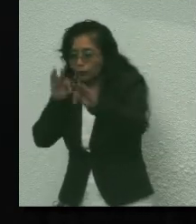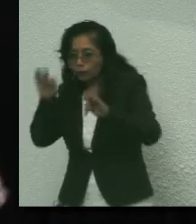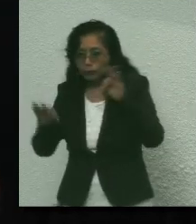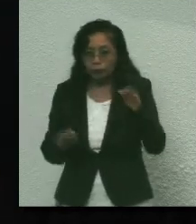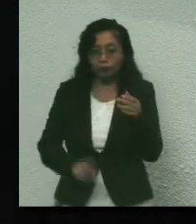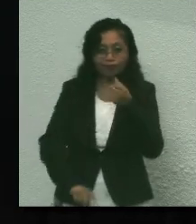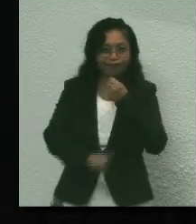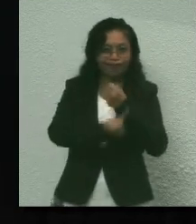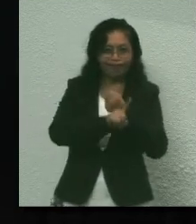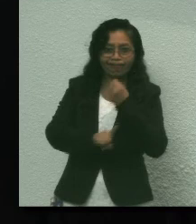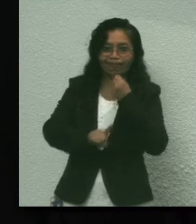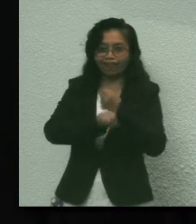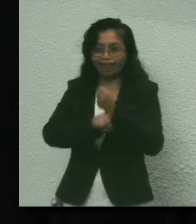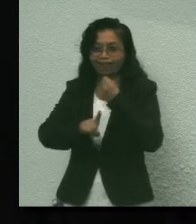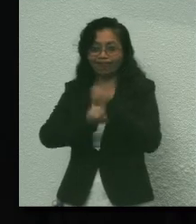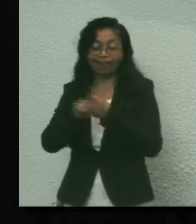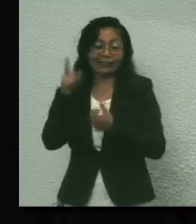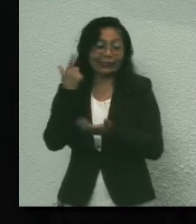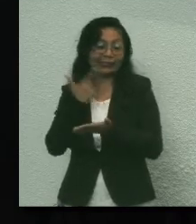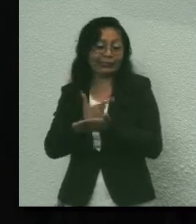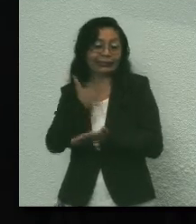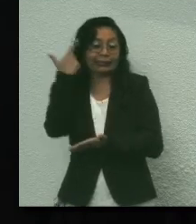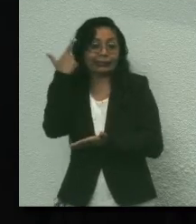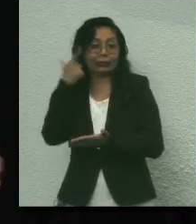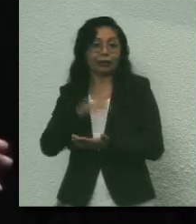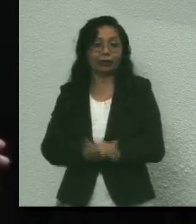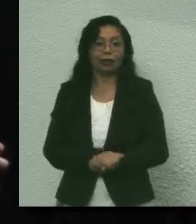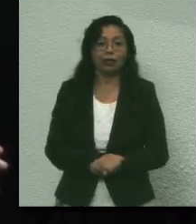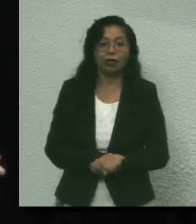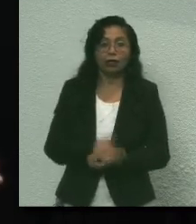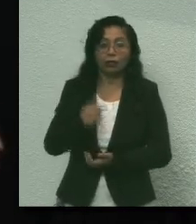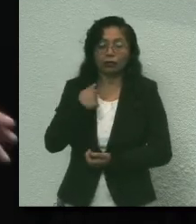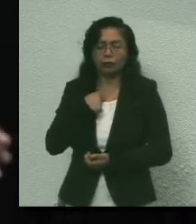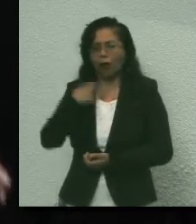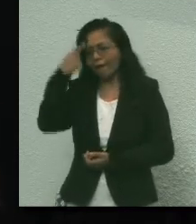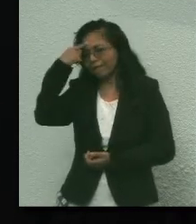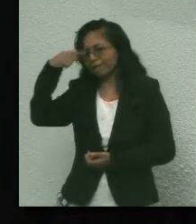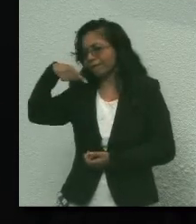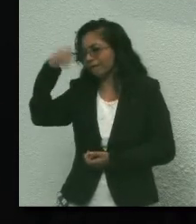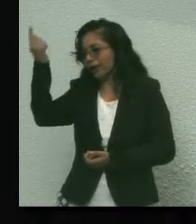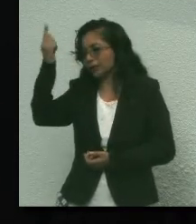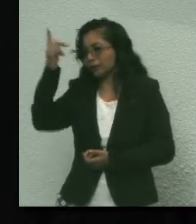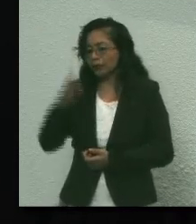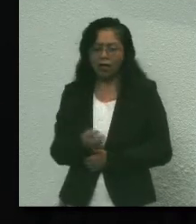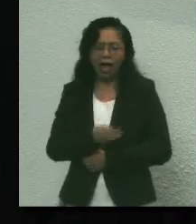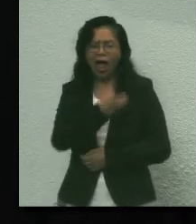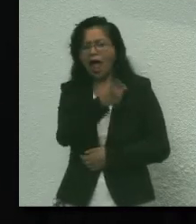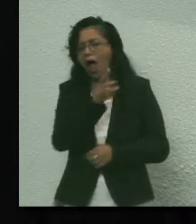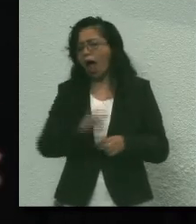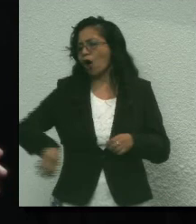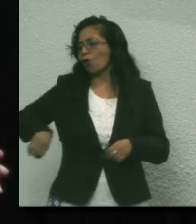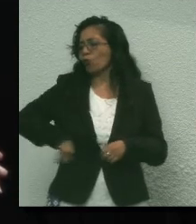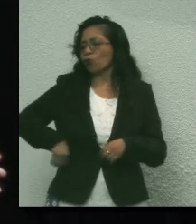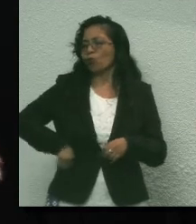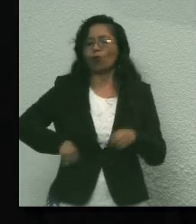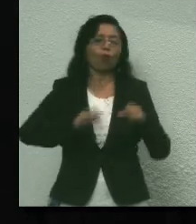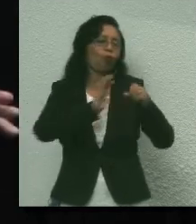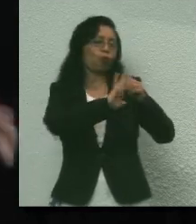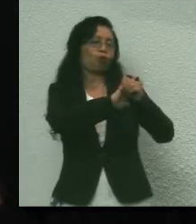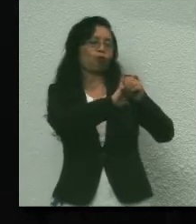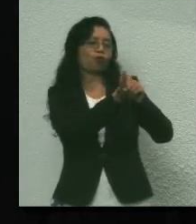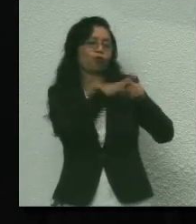solo crece y se agrava. Y hoy es fácil culpar a la pandemia, pero la verdad es